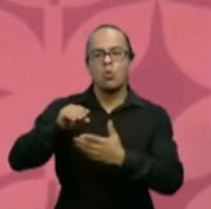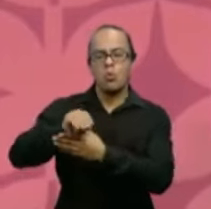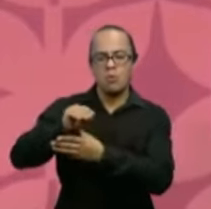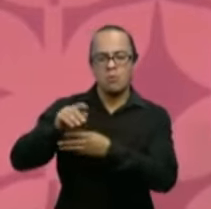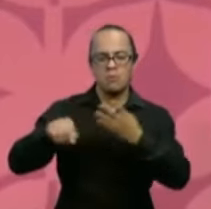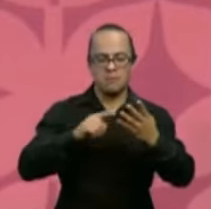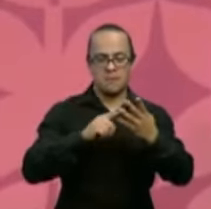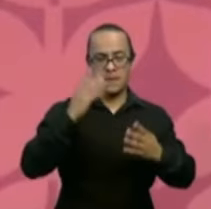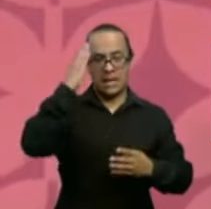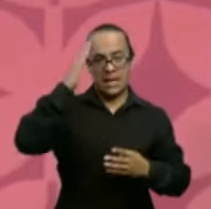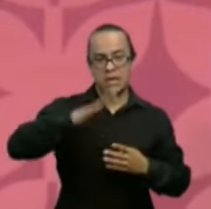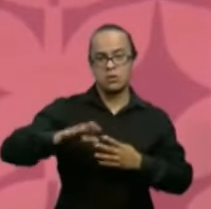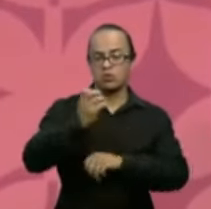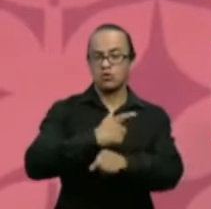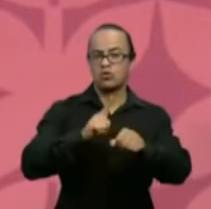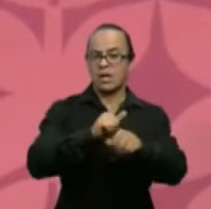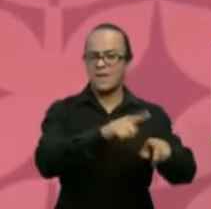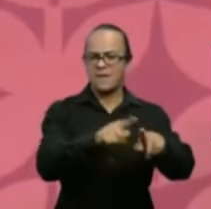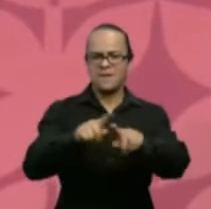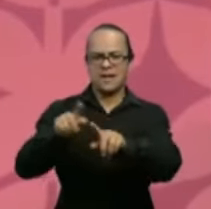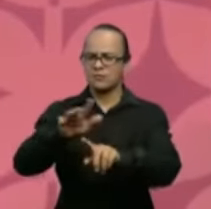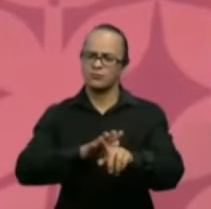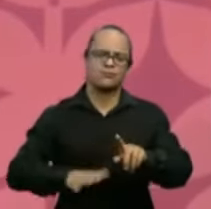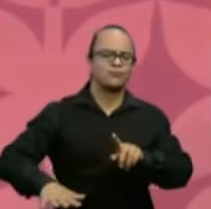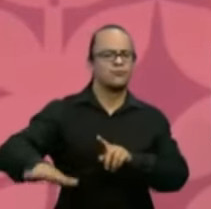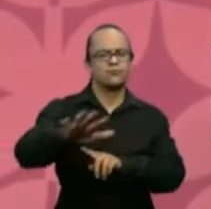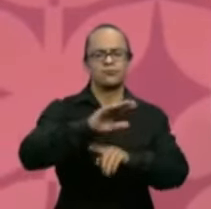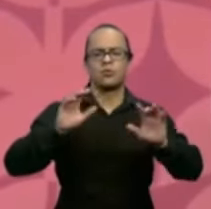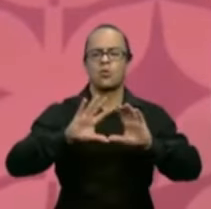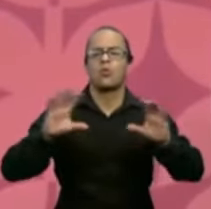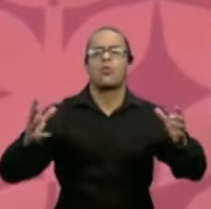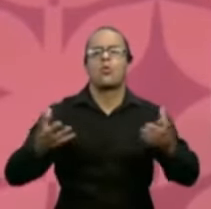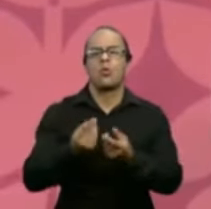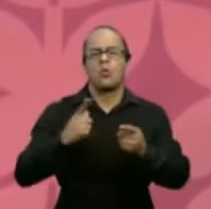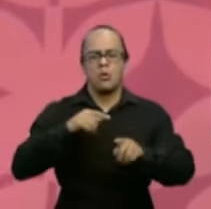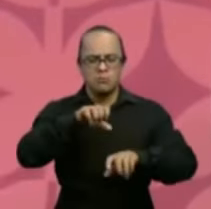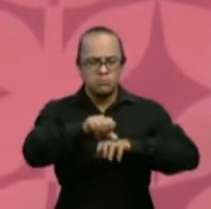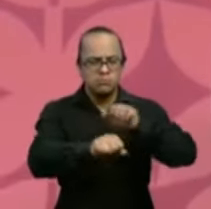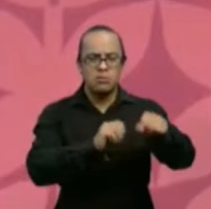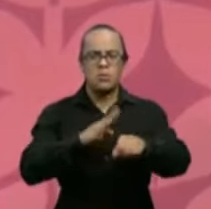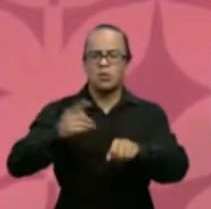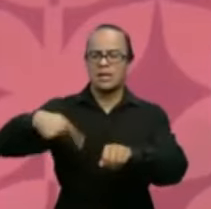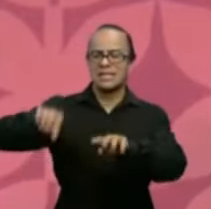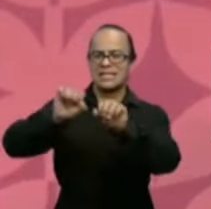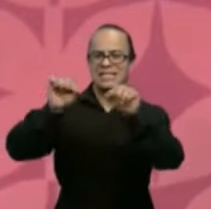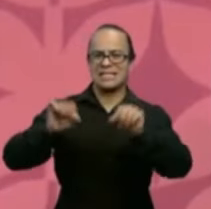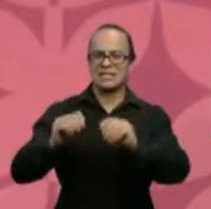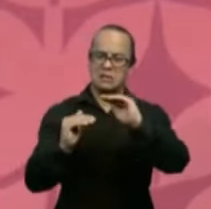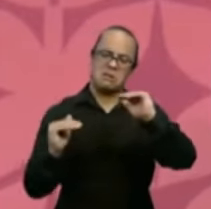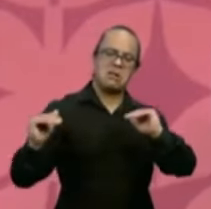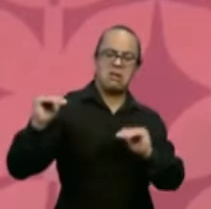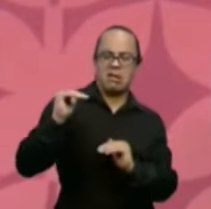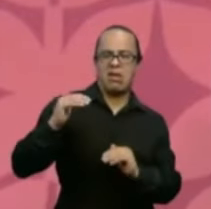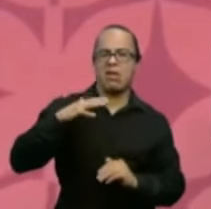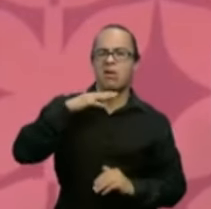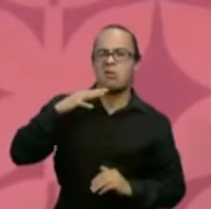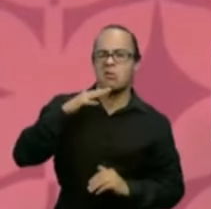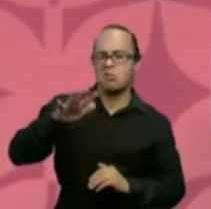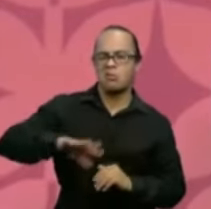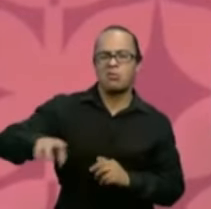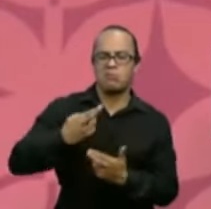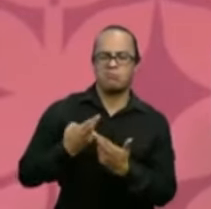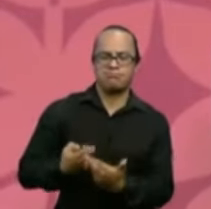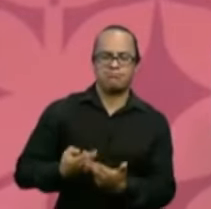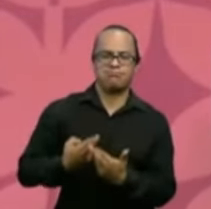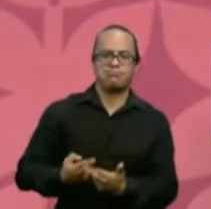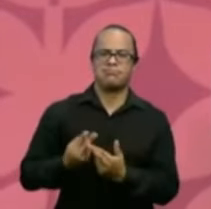líderes sociales y activistas hemos luchado contra un sistema de privilegios, de corrupción, de excesos de